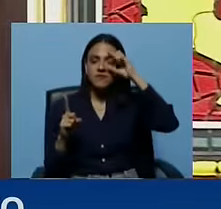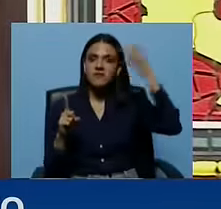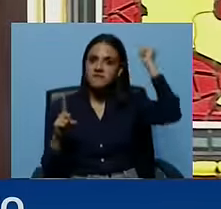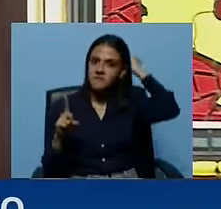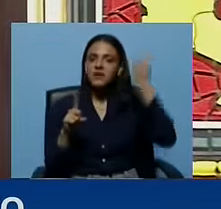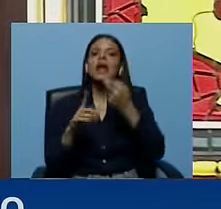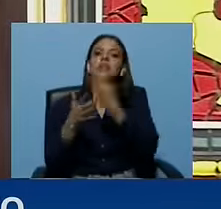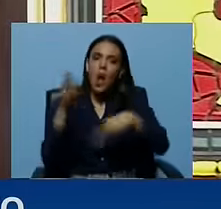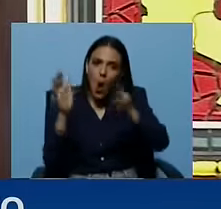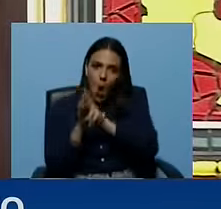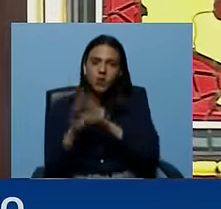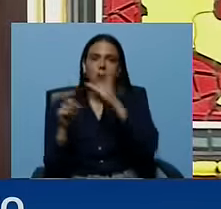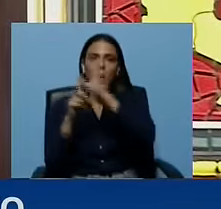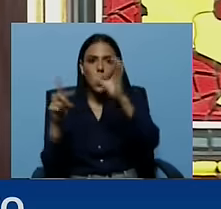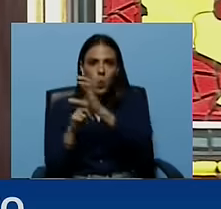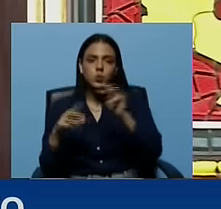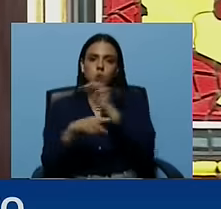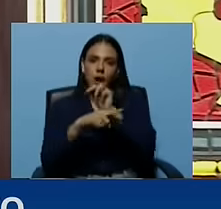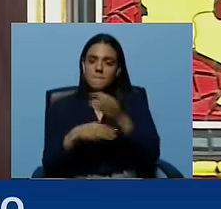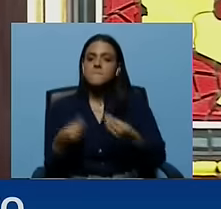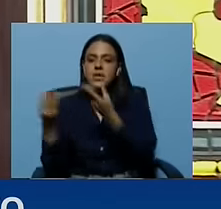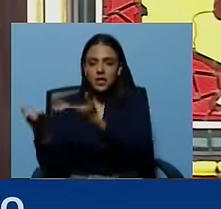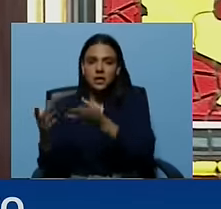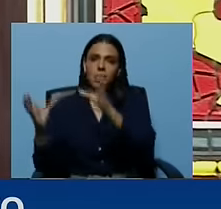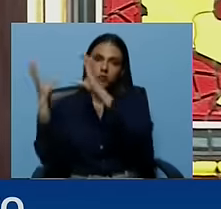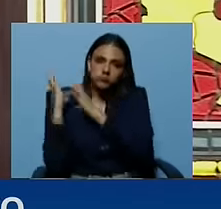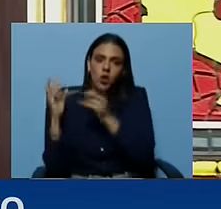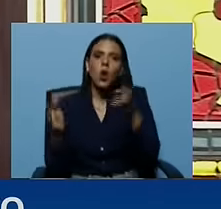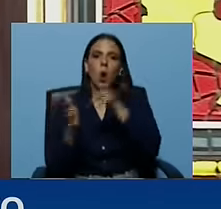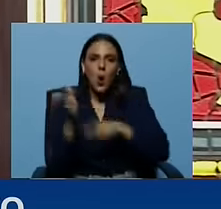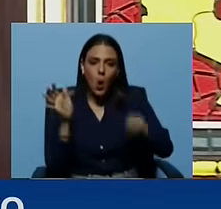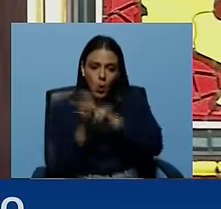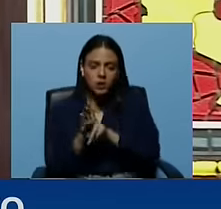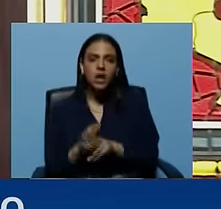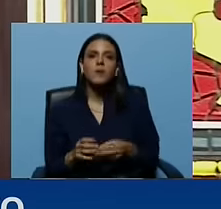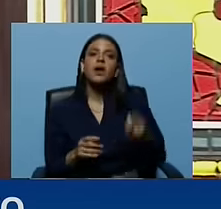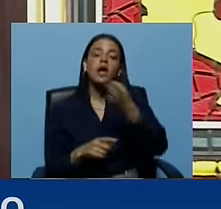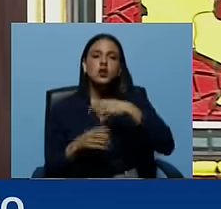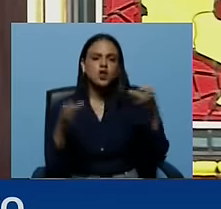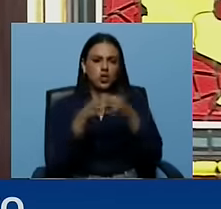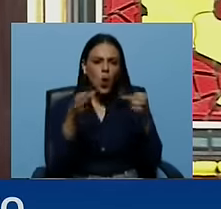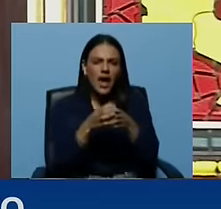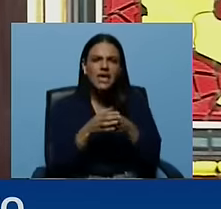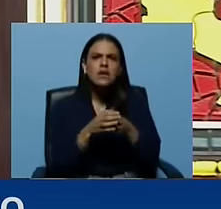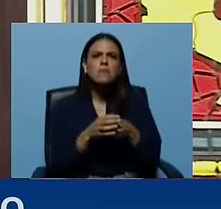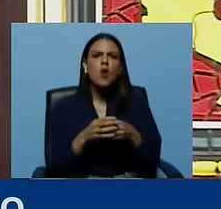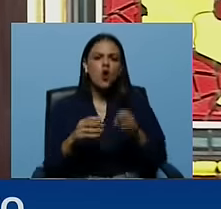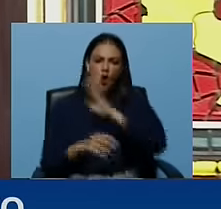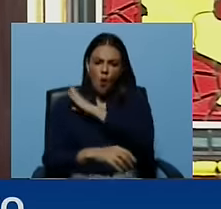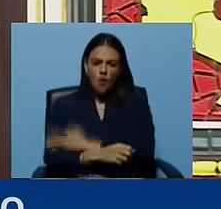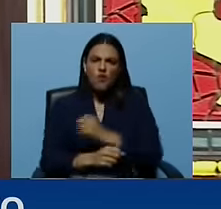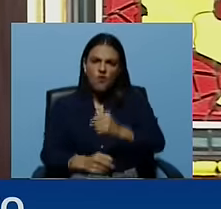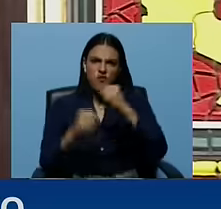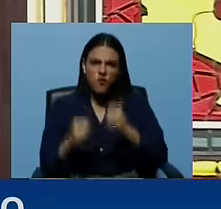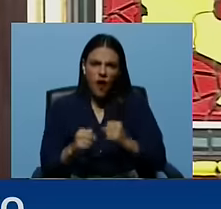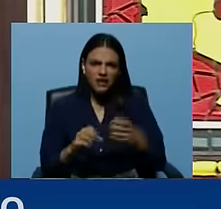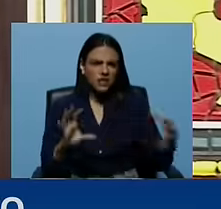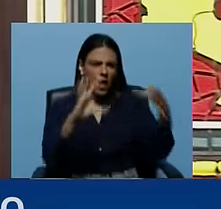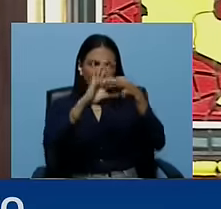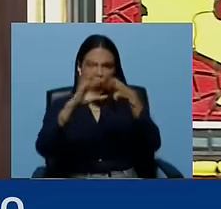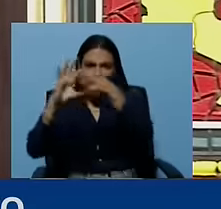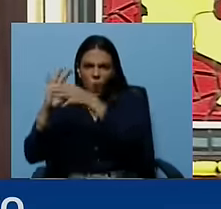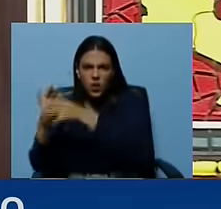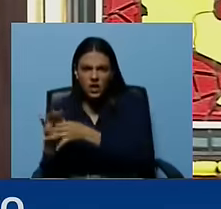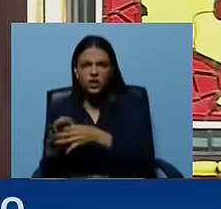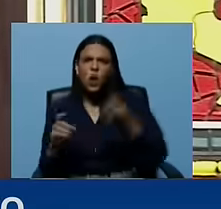Equipo integrado, equipo reunificado, equipo fortalecido, para